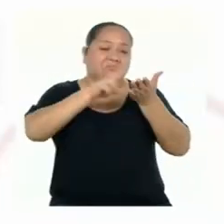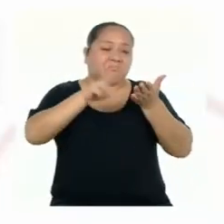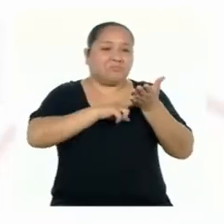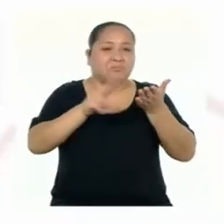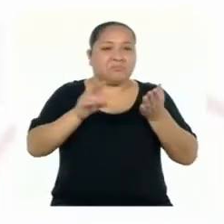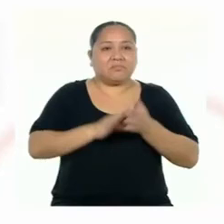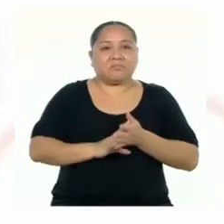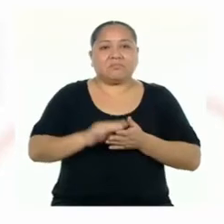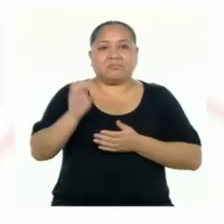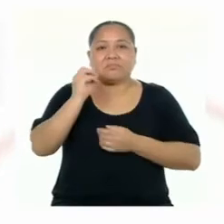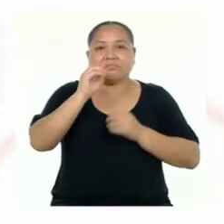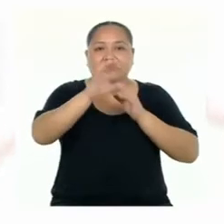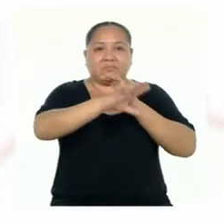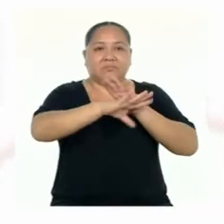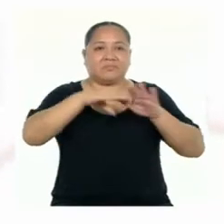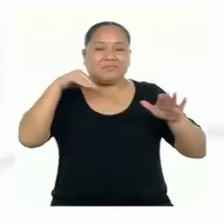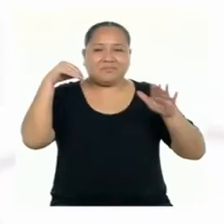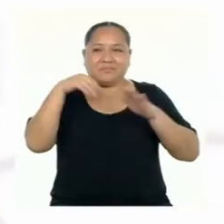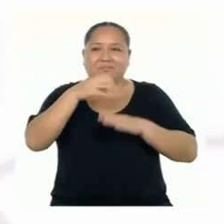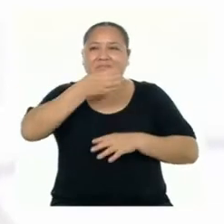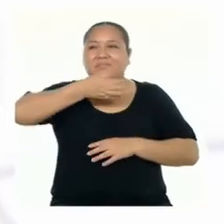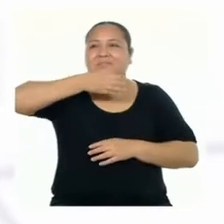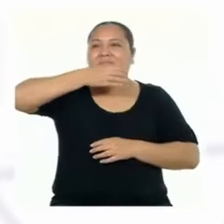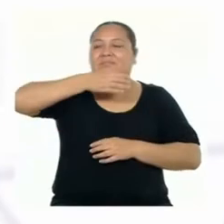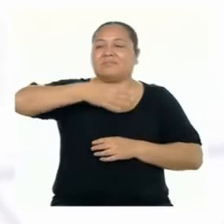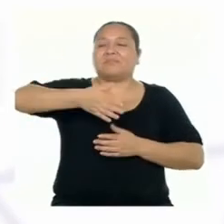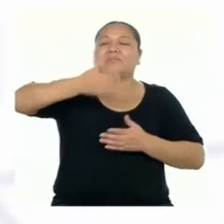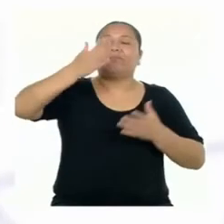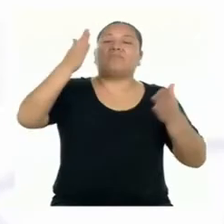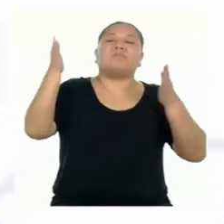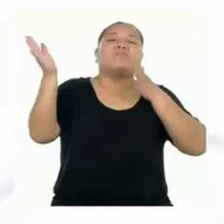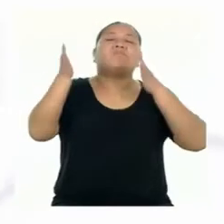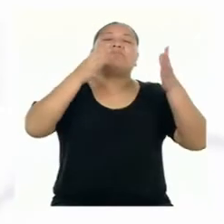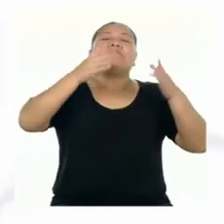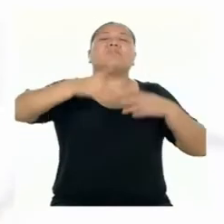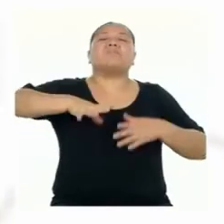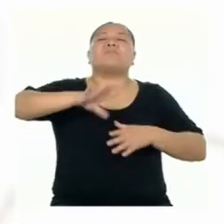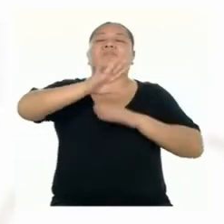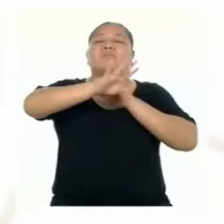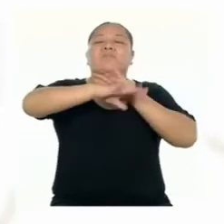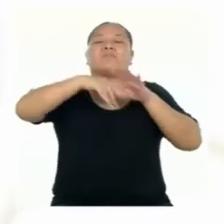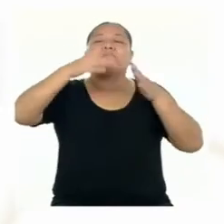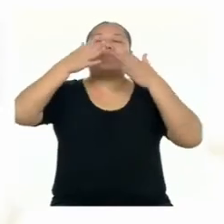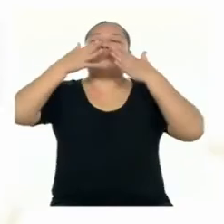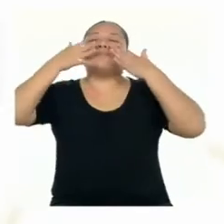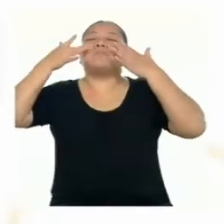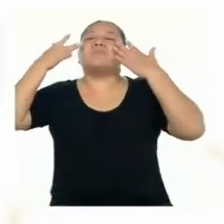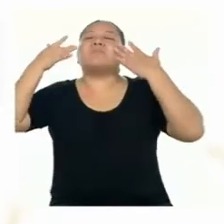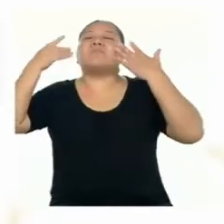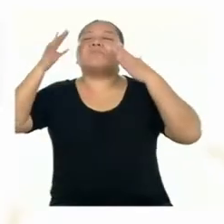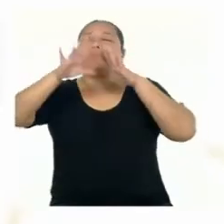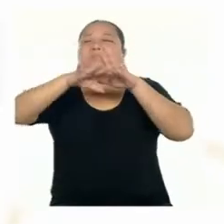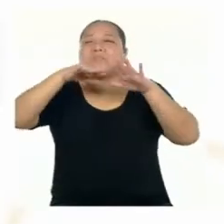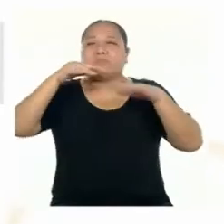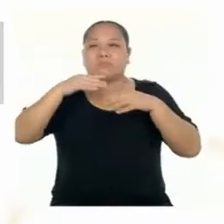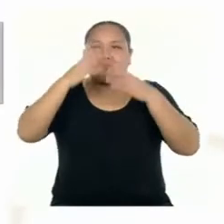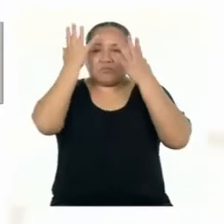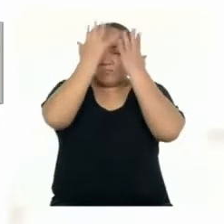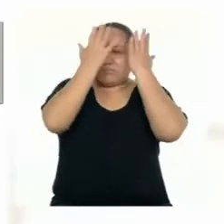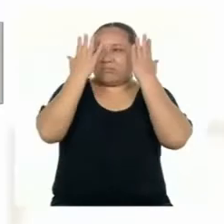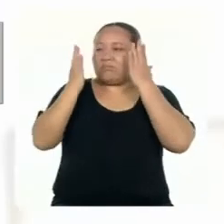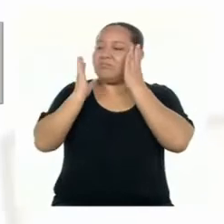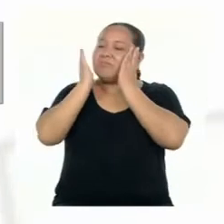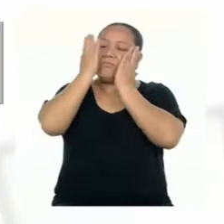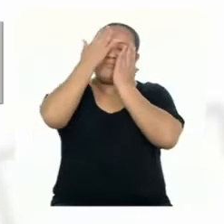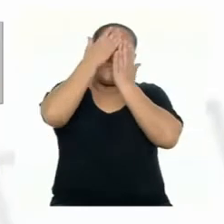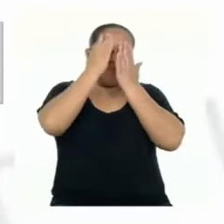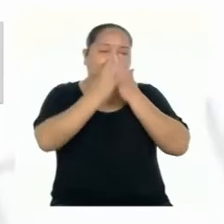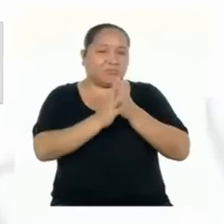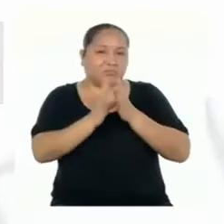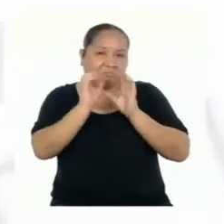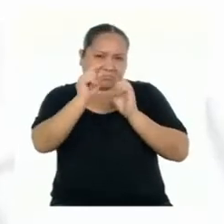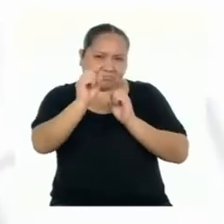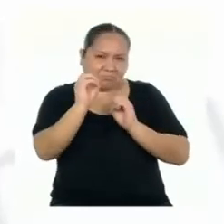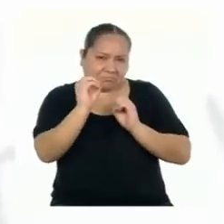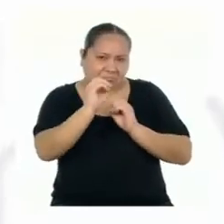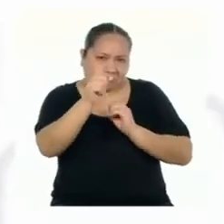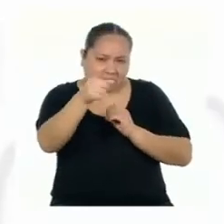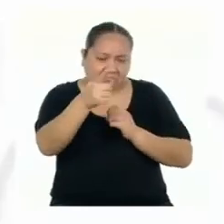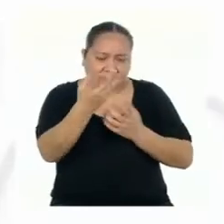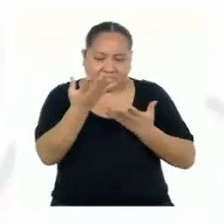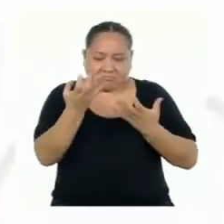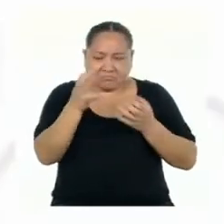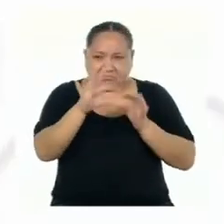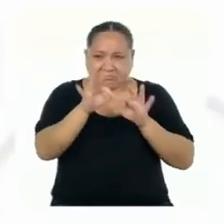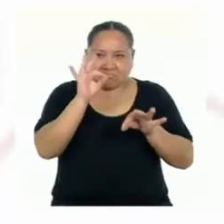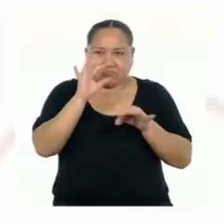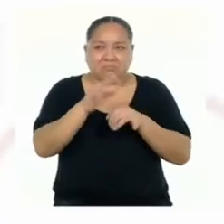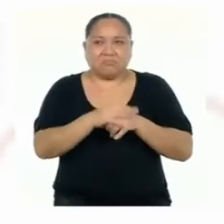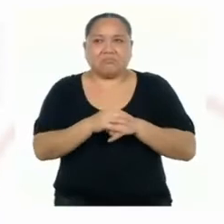algo, salir a tomar un poco de aire, lavarte la cara o lo que gustes. En tercer lugar,